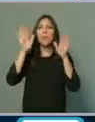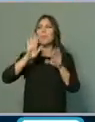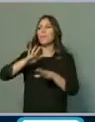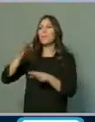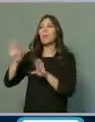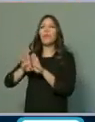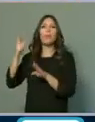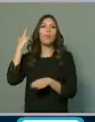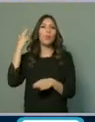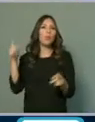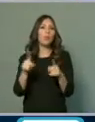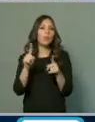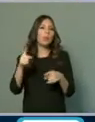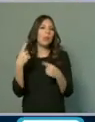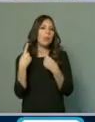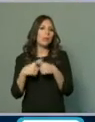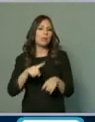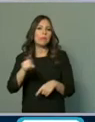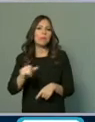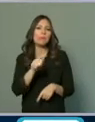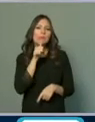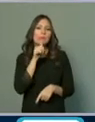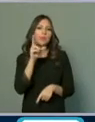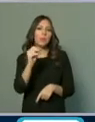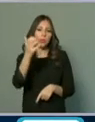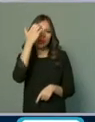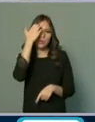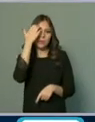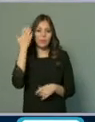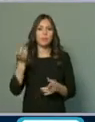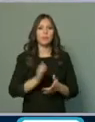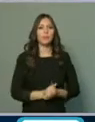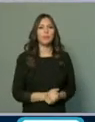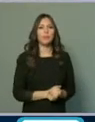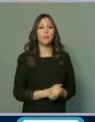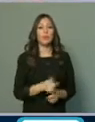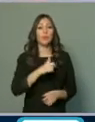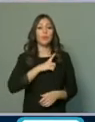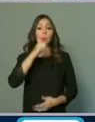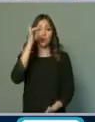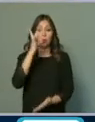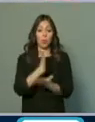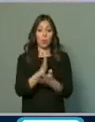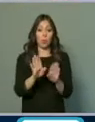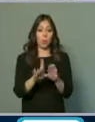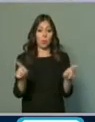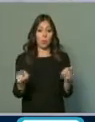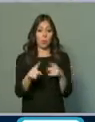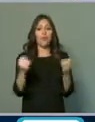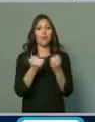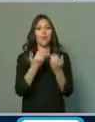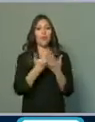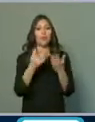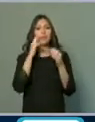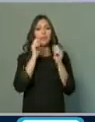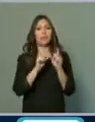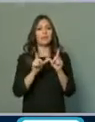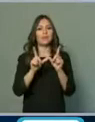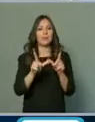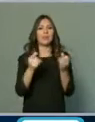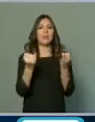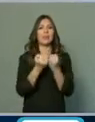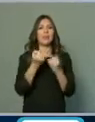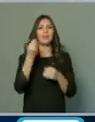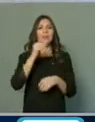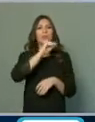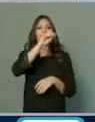propuestas que no conocemos. Por ¿no? supuesto, y no solamente en el lado musical, sino que como estamos viendo en pantalla también, en